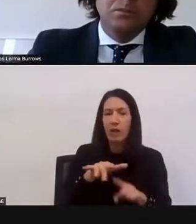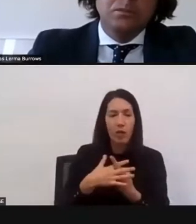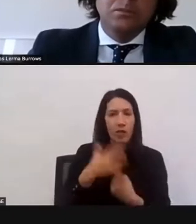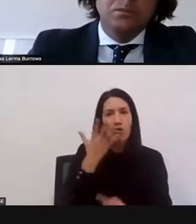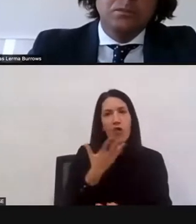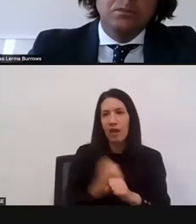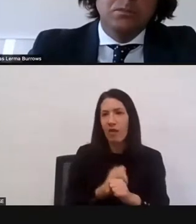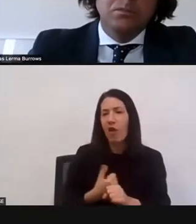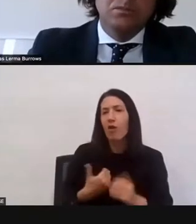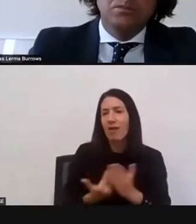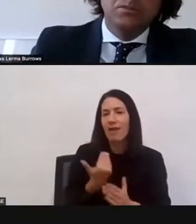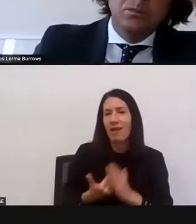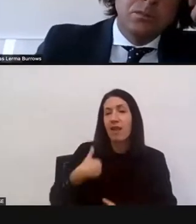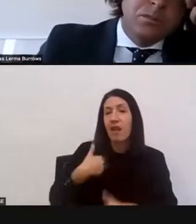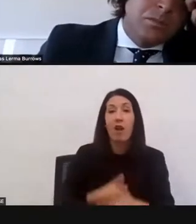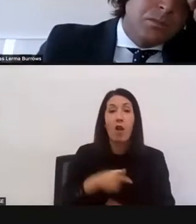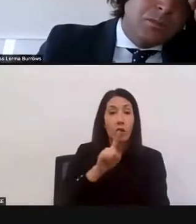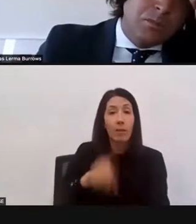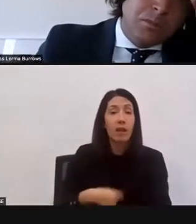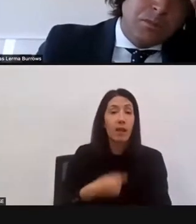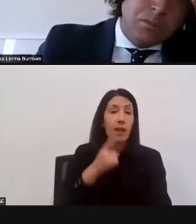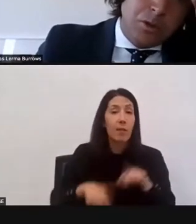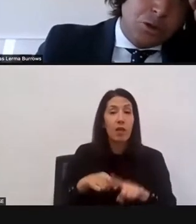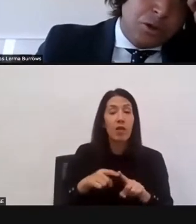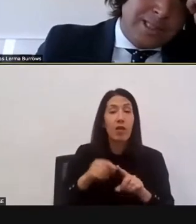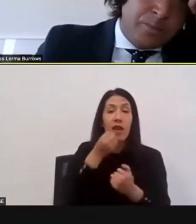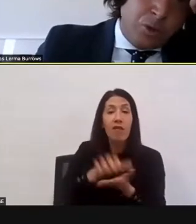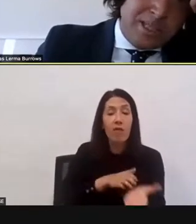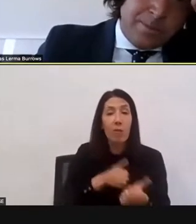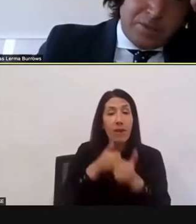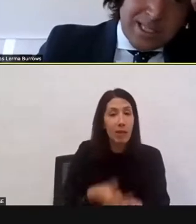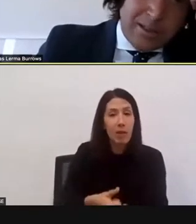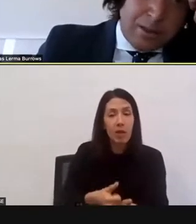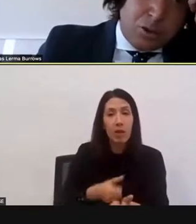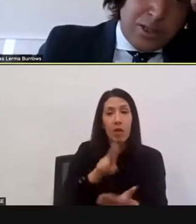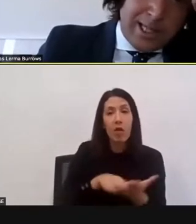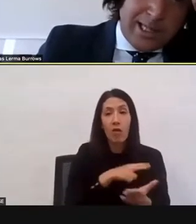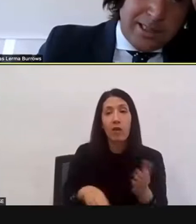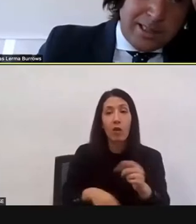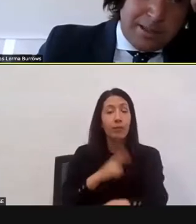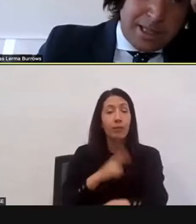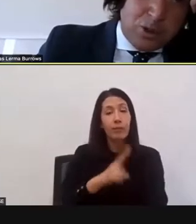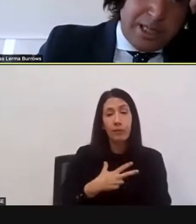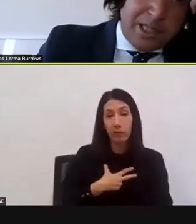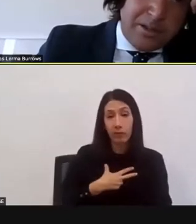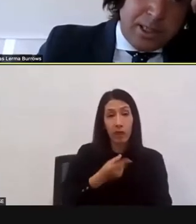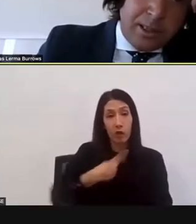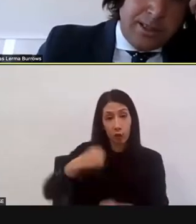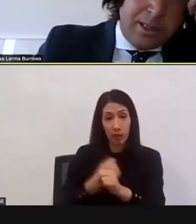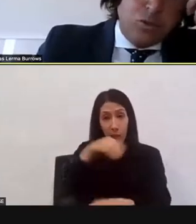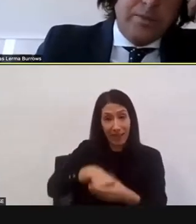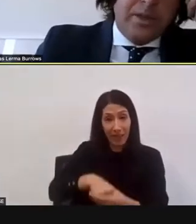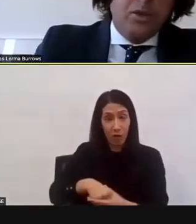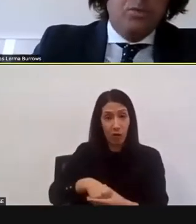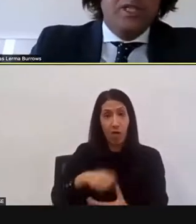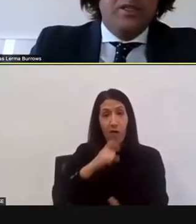tú, Gregorio, a través de los informes de seguimiento que hacéis de la Convención. Nosotros, desde el punto de vista procesal, nosotros en Legalitas, que trabajamos a nivel nacional, tenemos